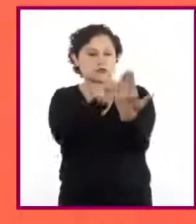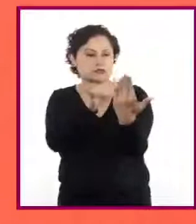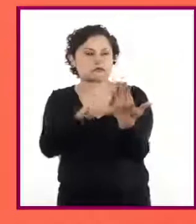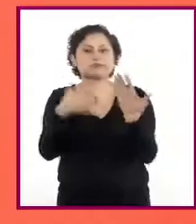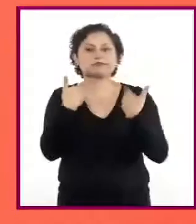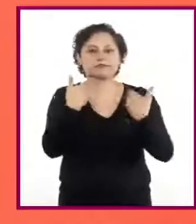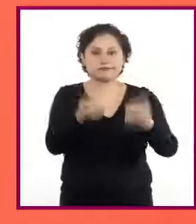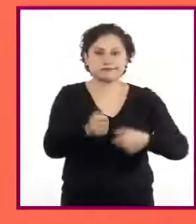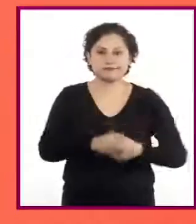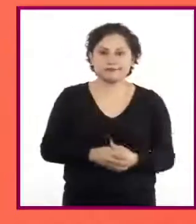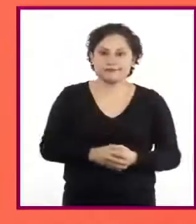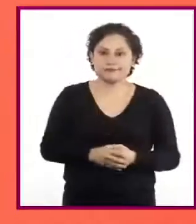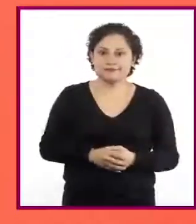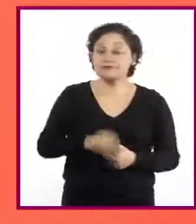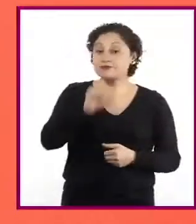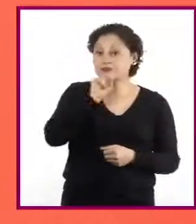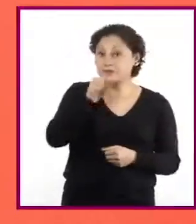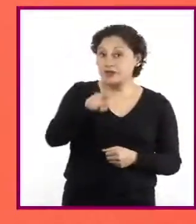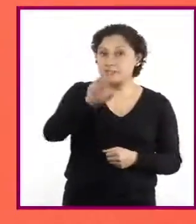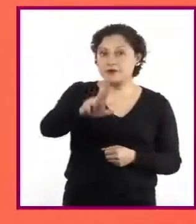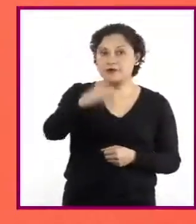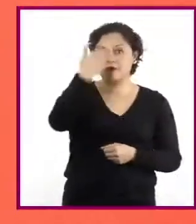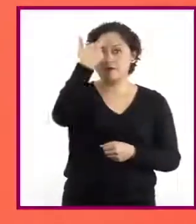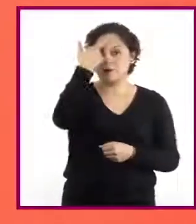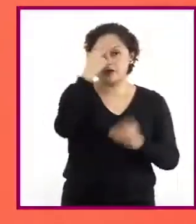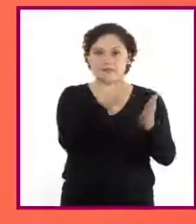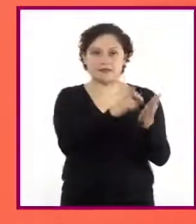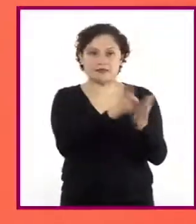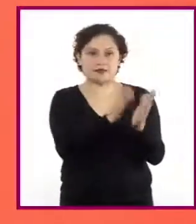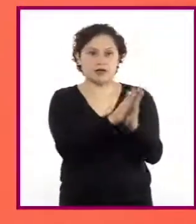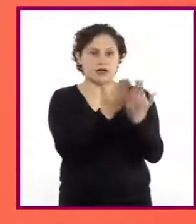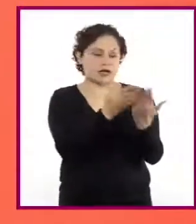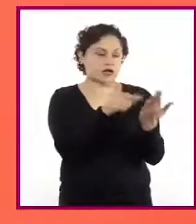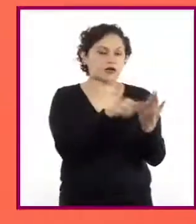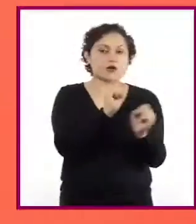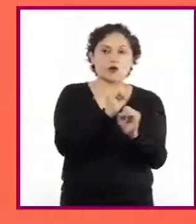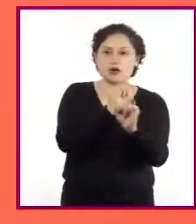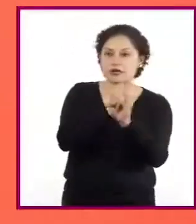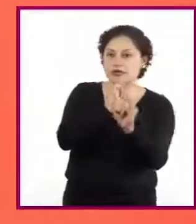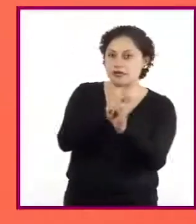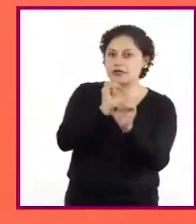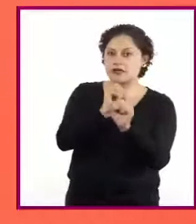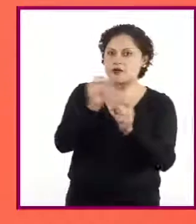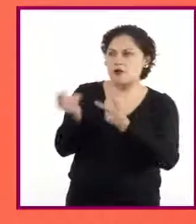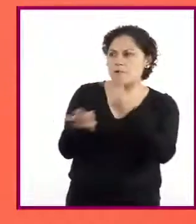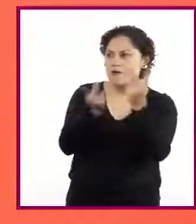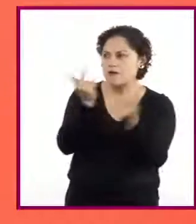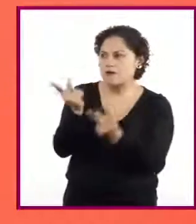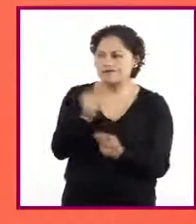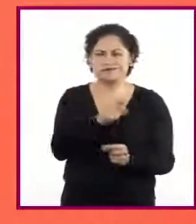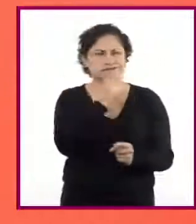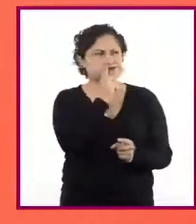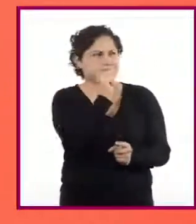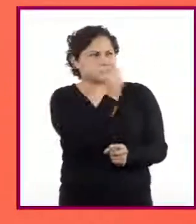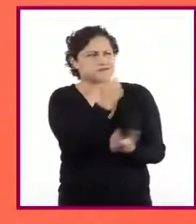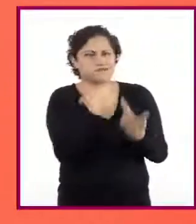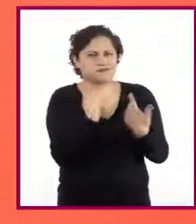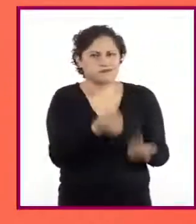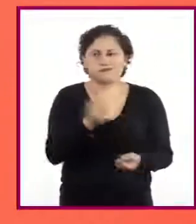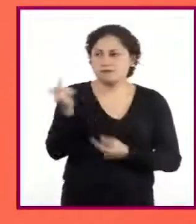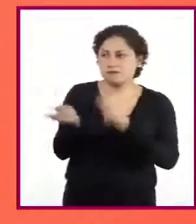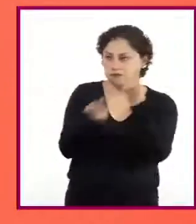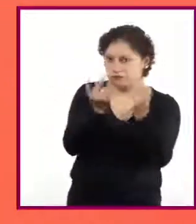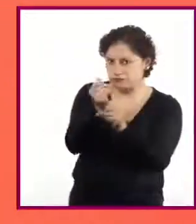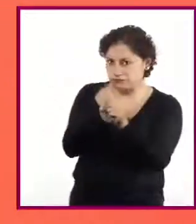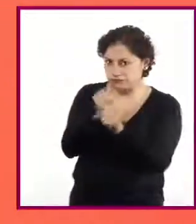Por otro lado, no olviden revisar diccionarios, internet o preguntar cuando desconozcan alguna palabra.